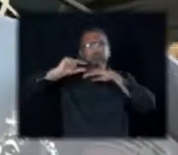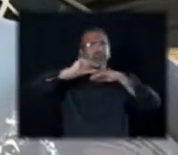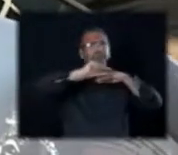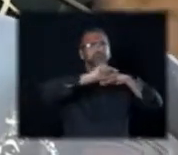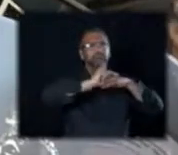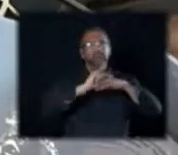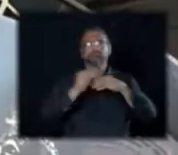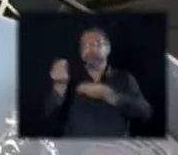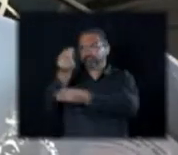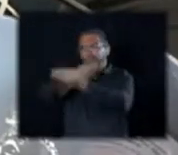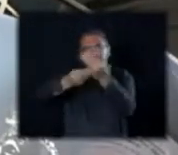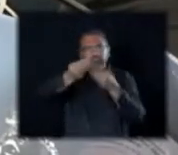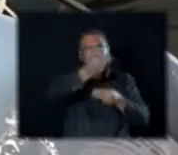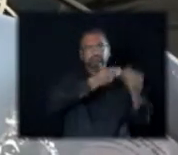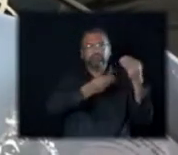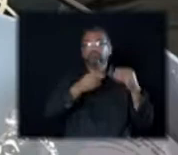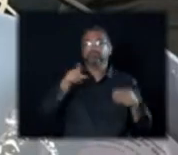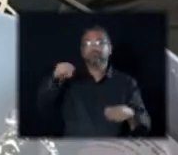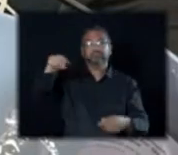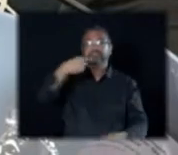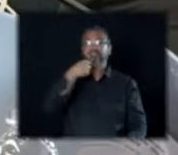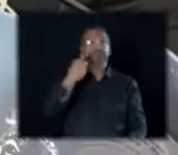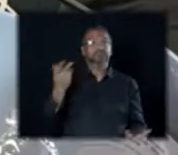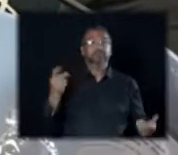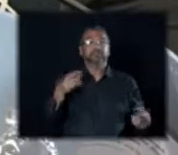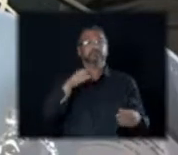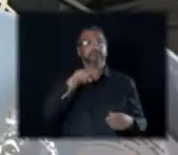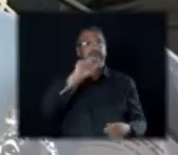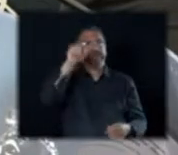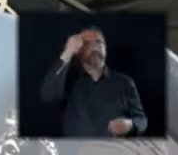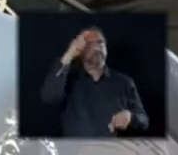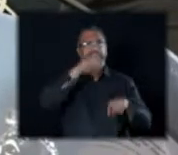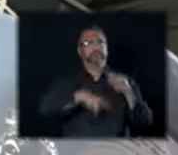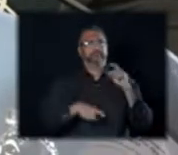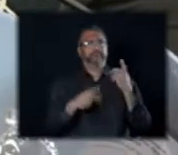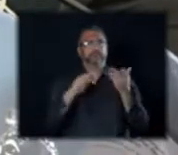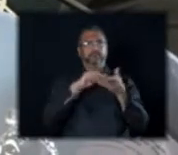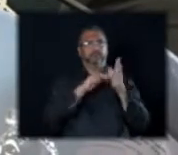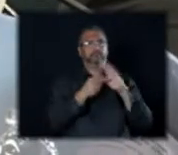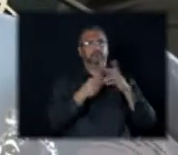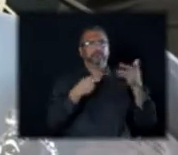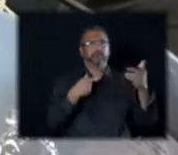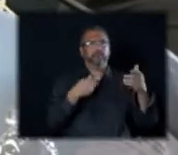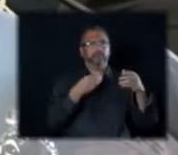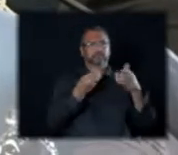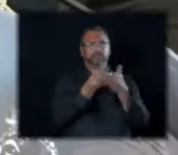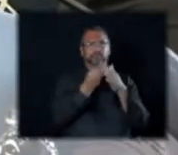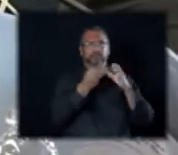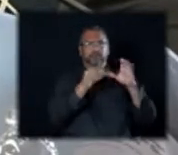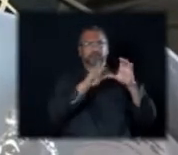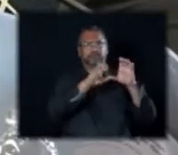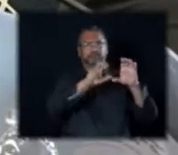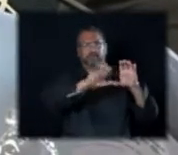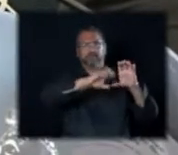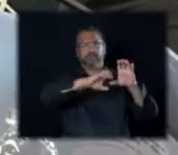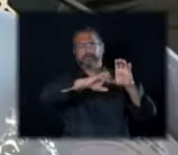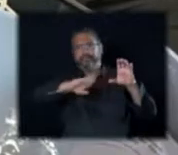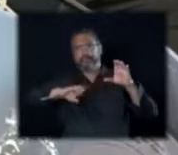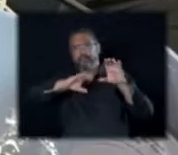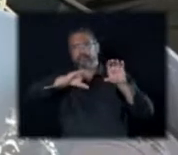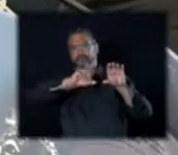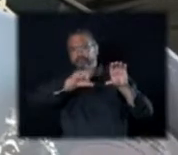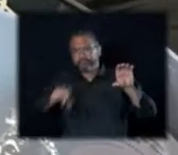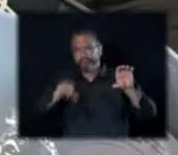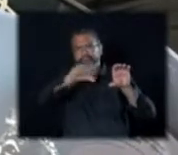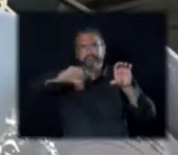unificado con la disponibilidad de todos los efectivos disponibles. Los gobiernos no deben operar cuentas bancarias fuera